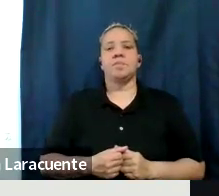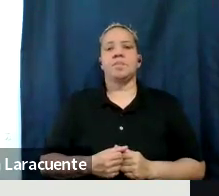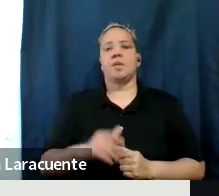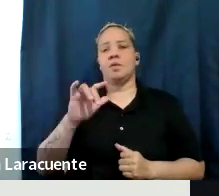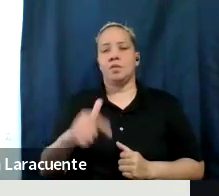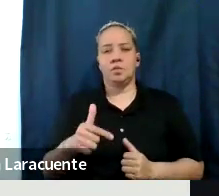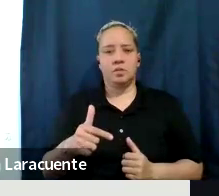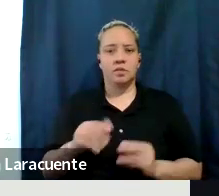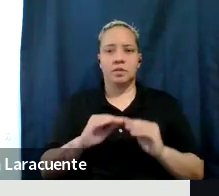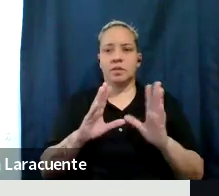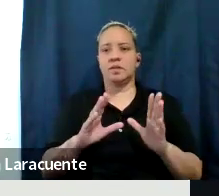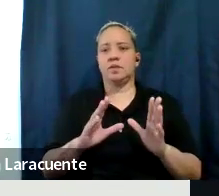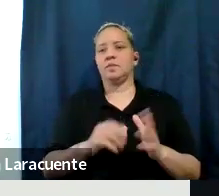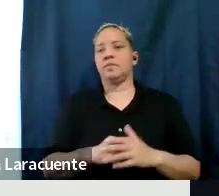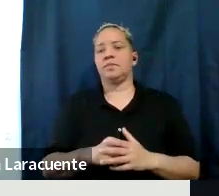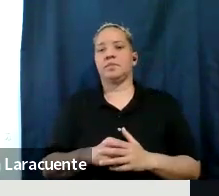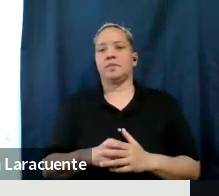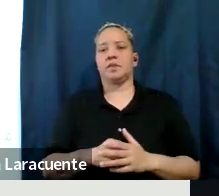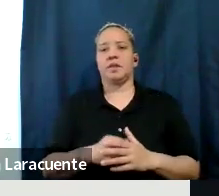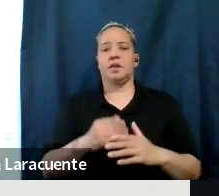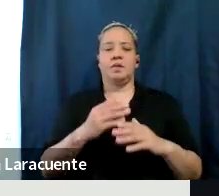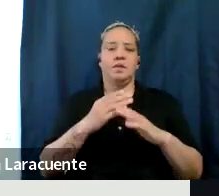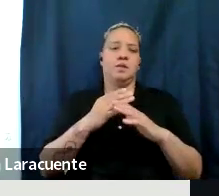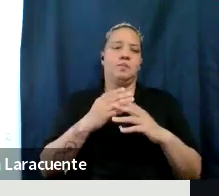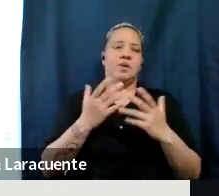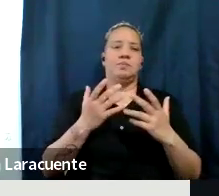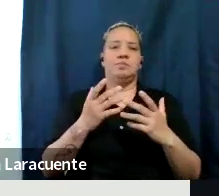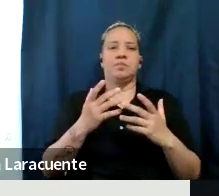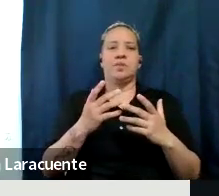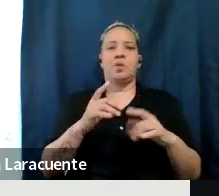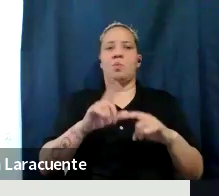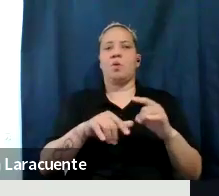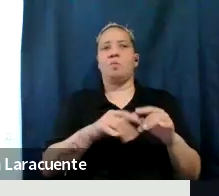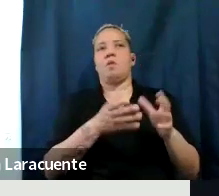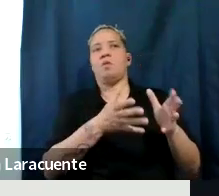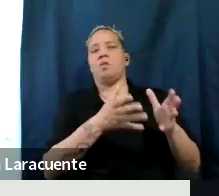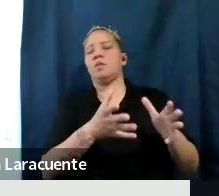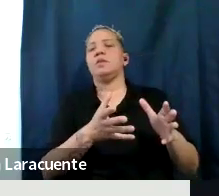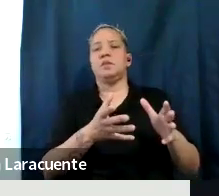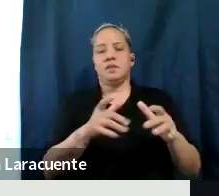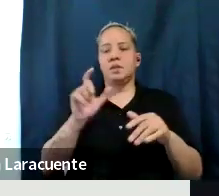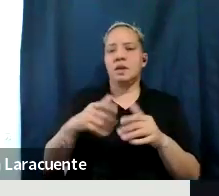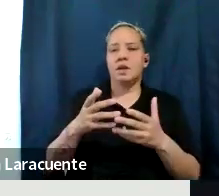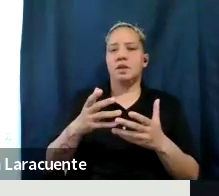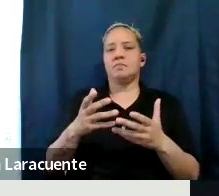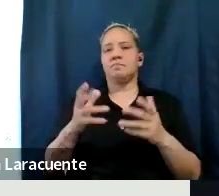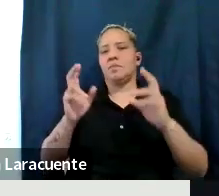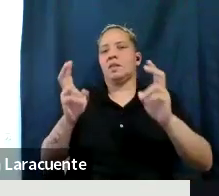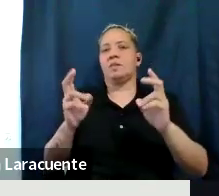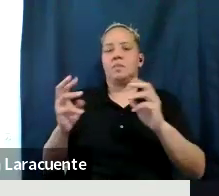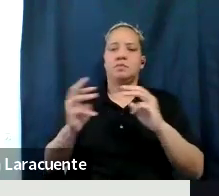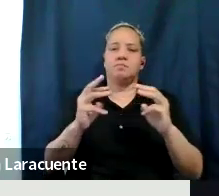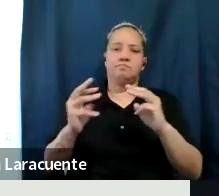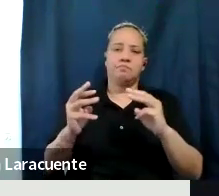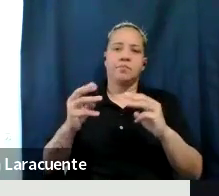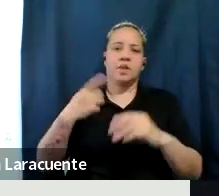evidentemente era inevitable hablar de la guerra de España, de la terrible situación que está viviendo la península, y